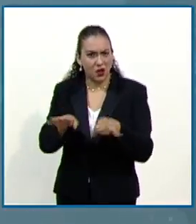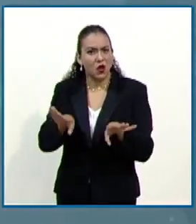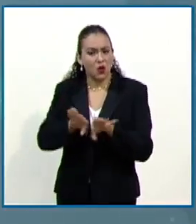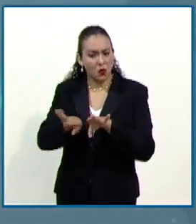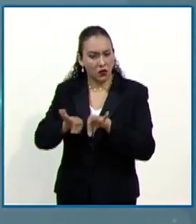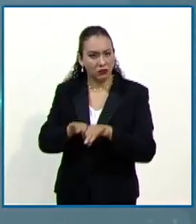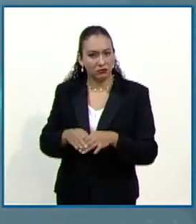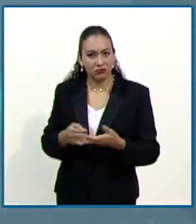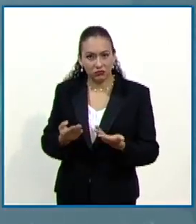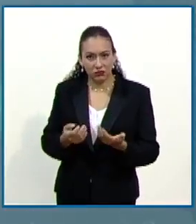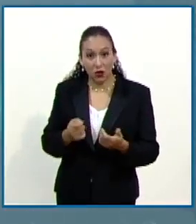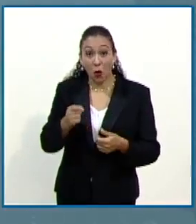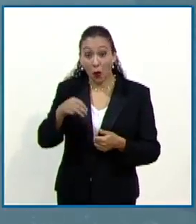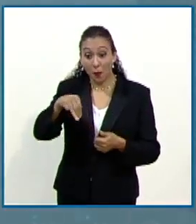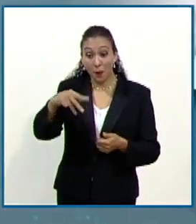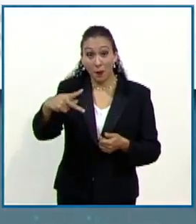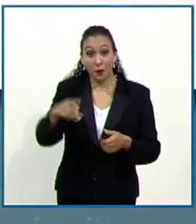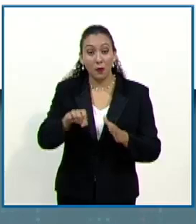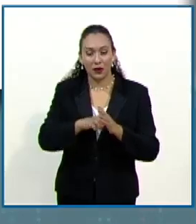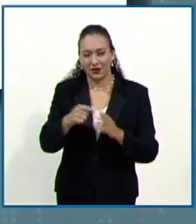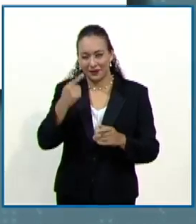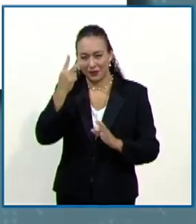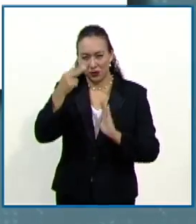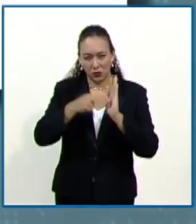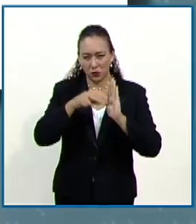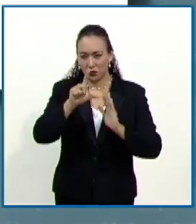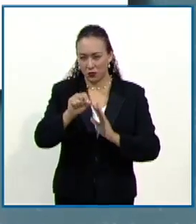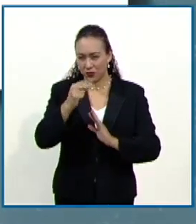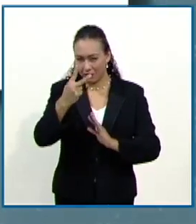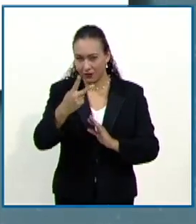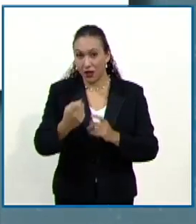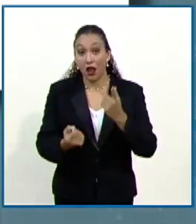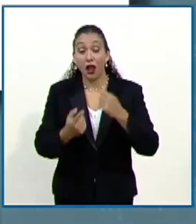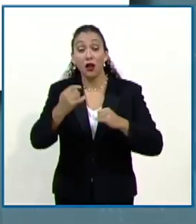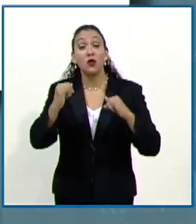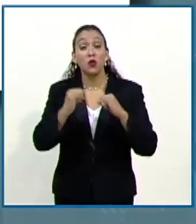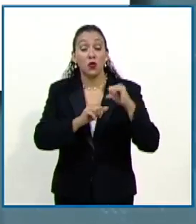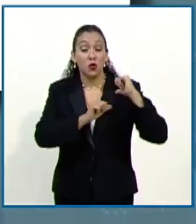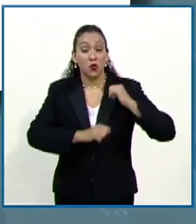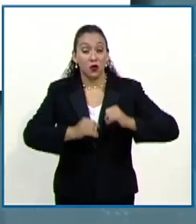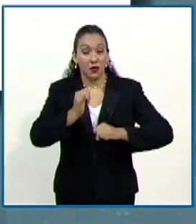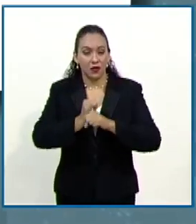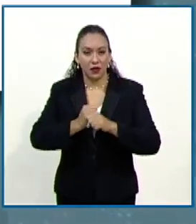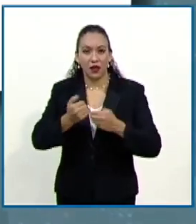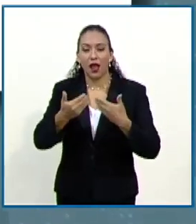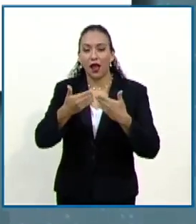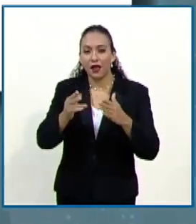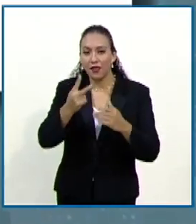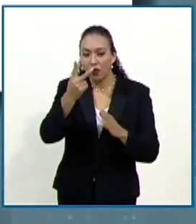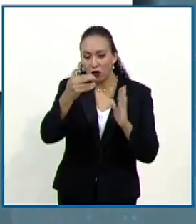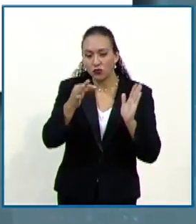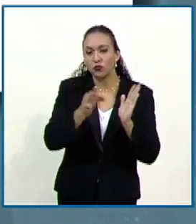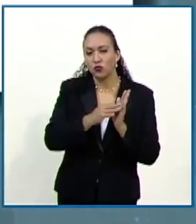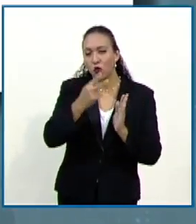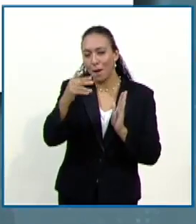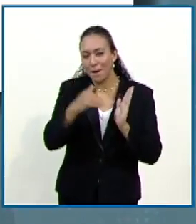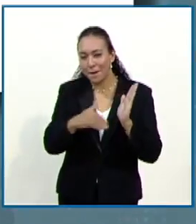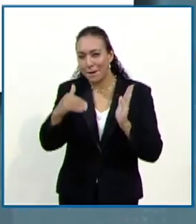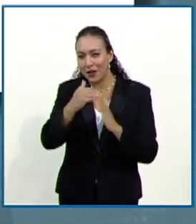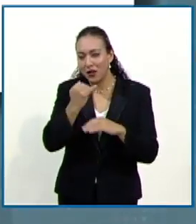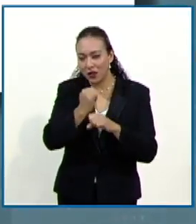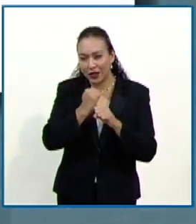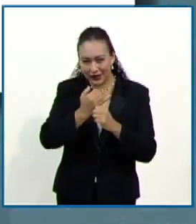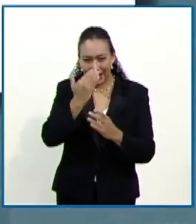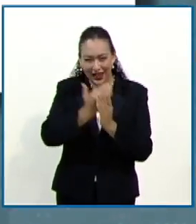que, según cifras oficiales, en 2022 las fiscalías abrieron 2.2 millones de investigaciones, pero solo